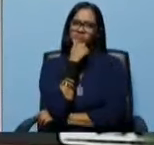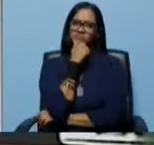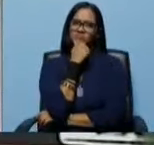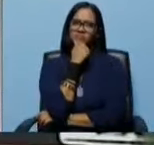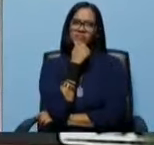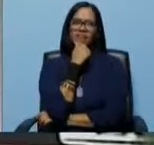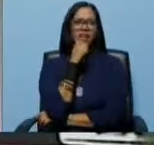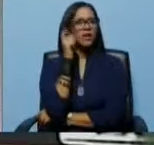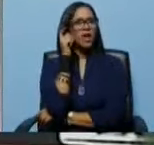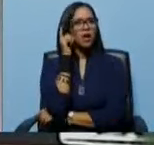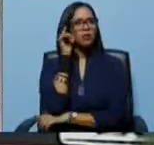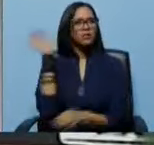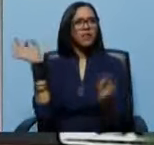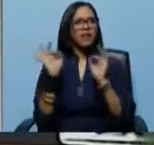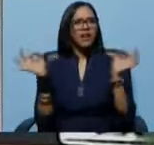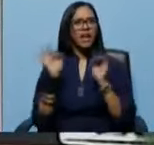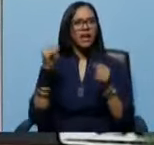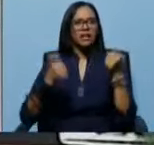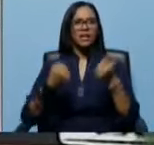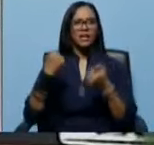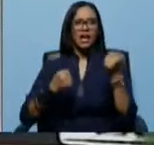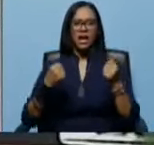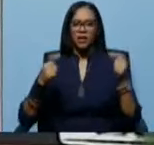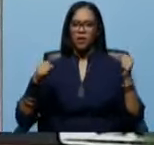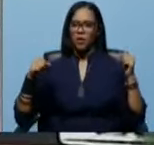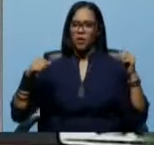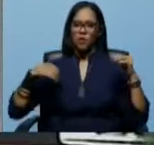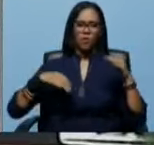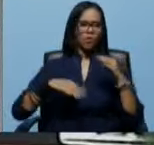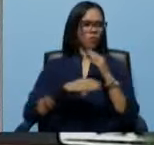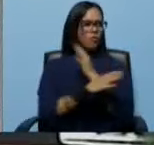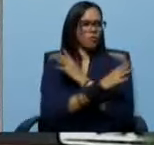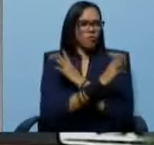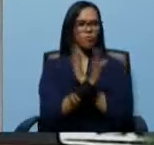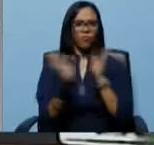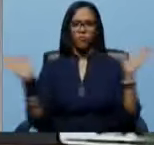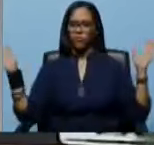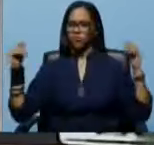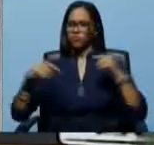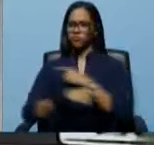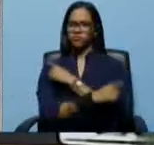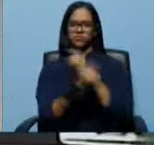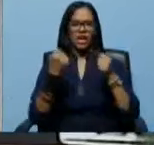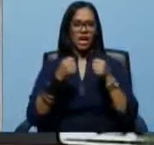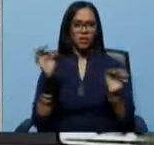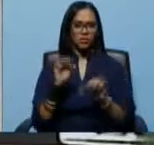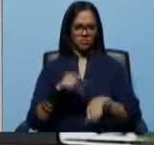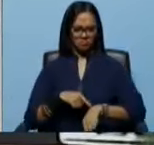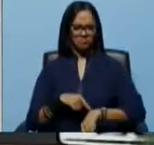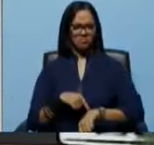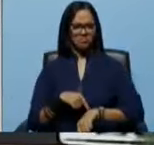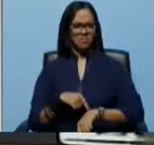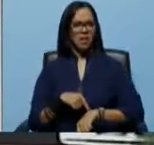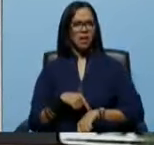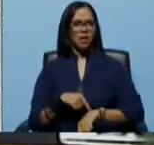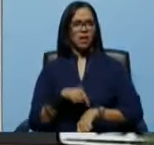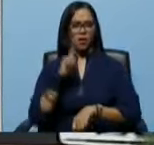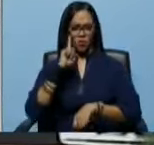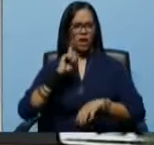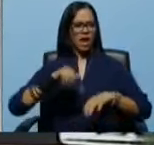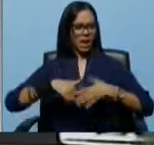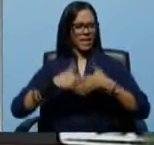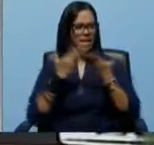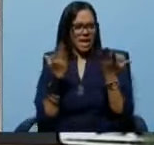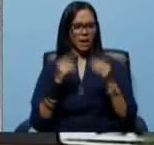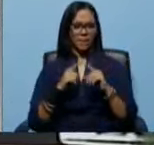yo no escuchaba nada de carro, no oía carros que pasaran por ahí. Y yo, no es tan tarde tampoco, vale, coño, es la una, pero no, no